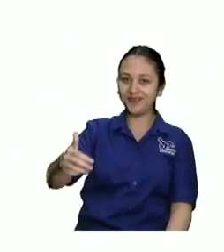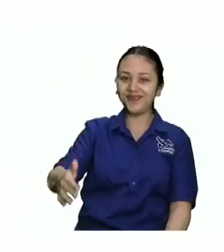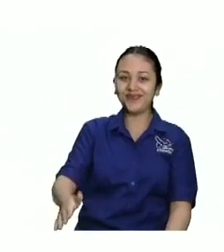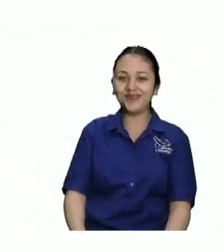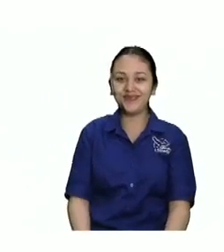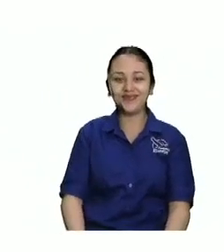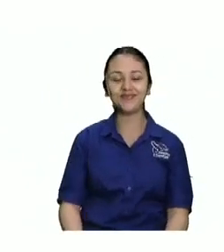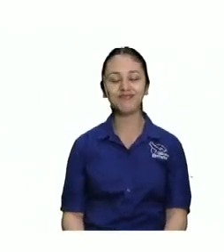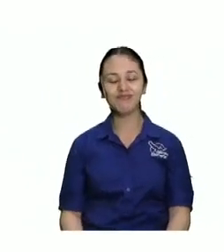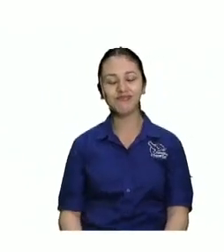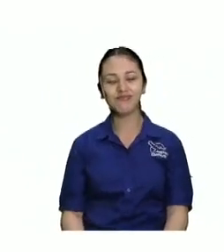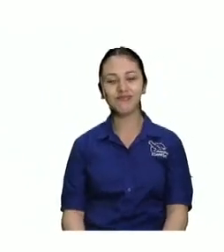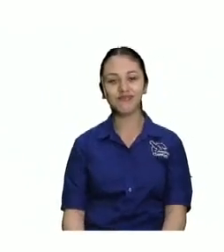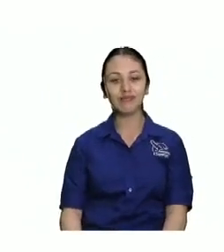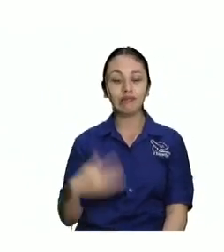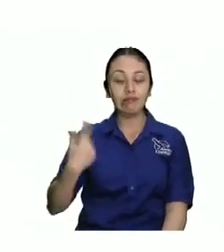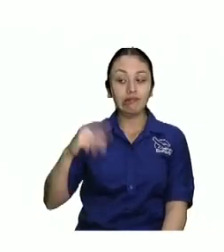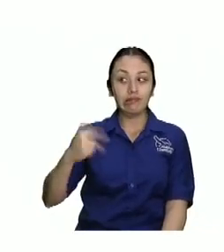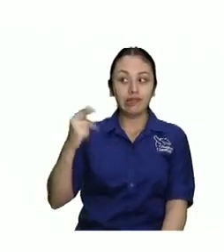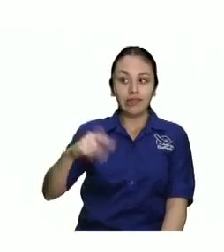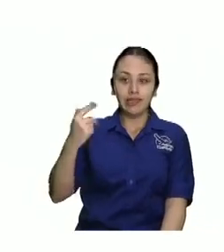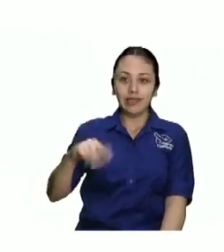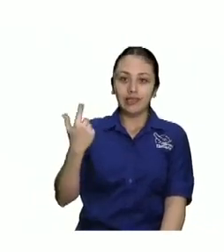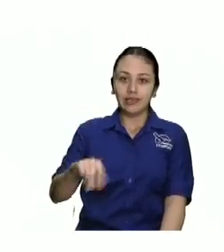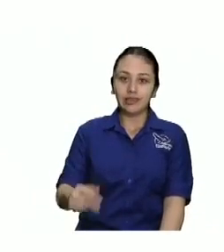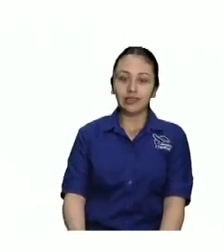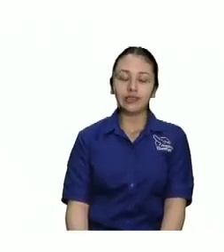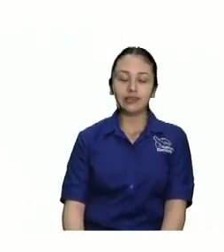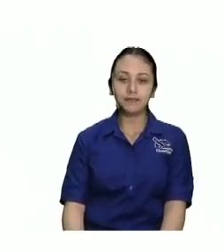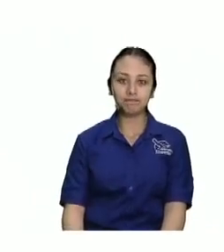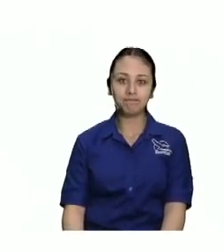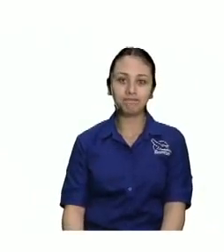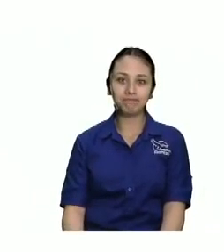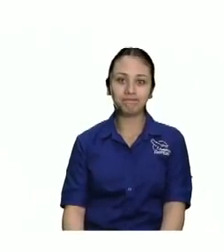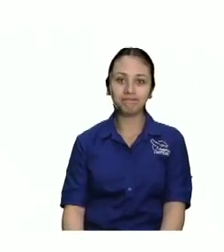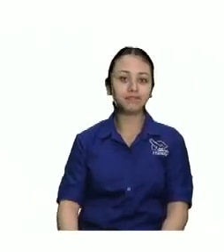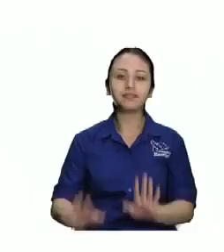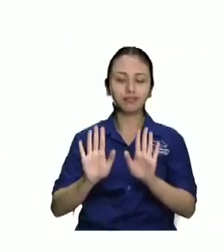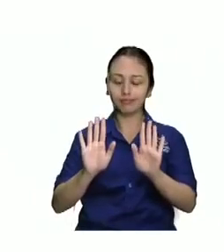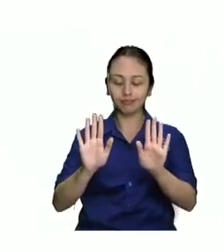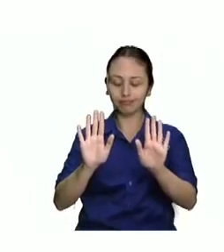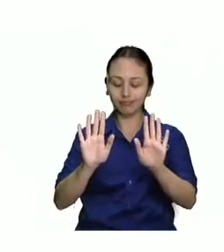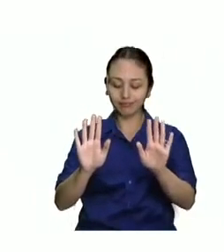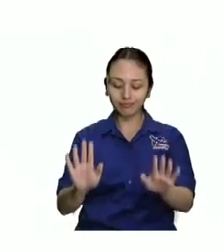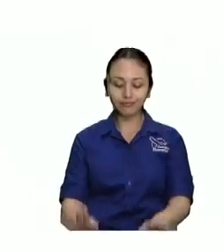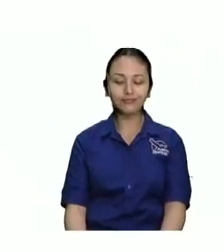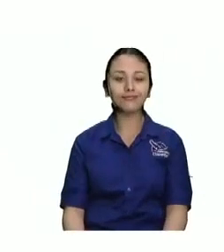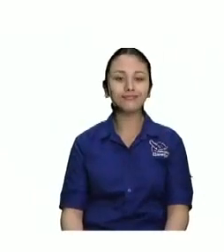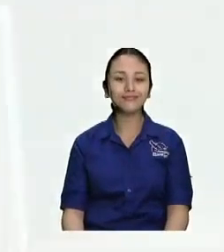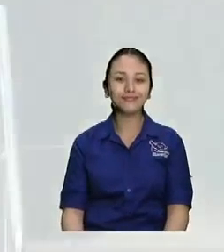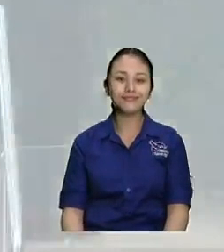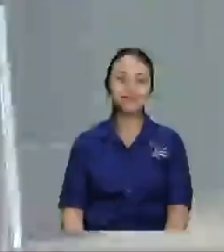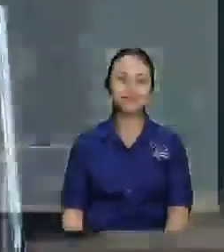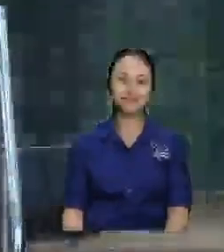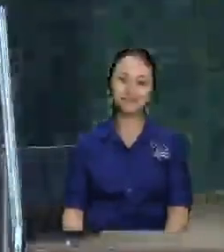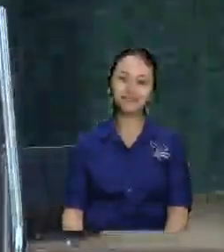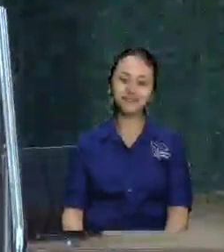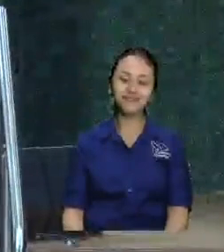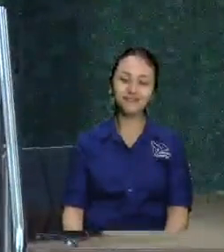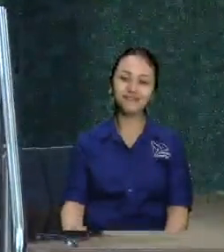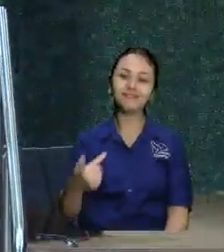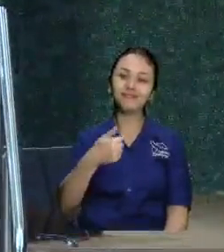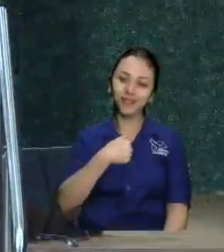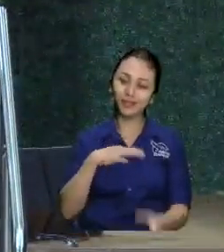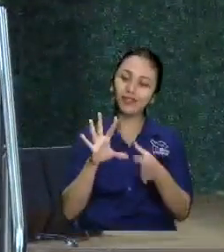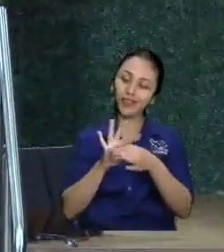¡Ay, ay, ay! ¡Ay, ay! Bueno. Bueno, ya quítalo, porque no le voy a poner todo el testimonio, ya se lo conté